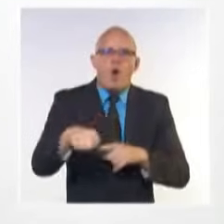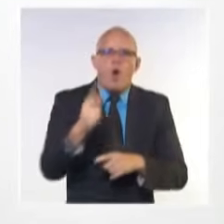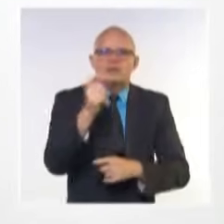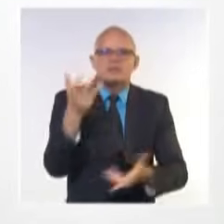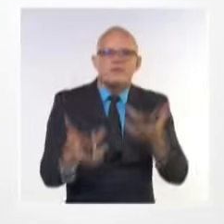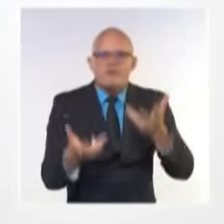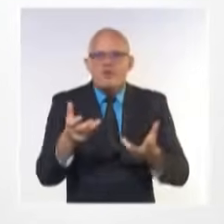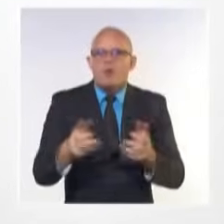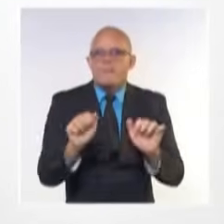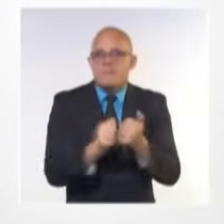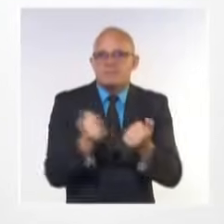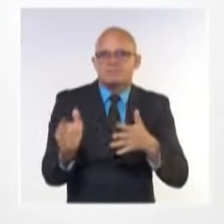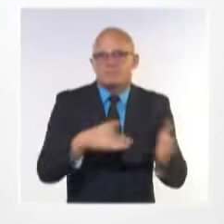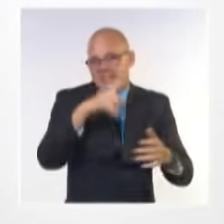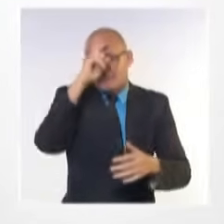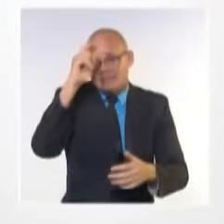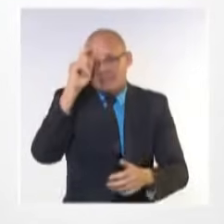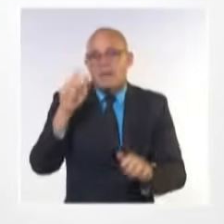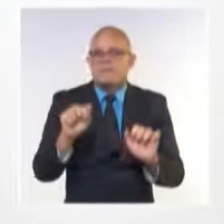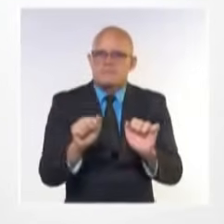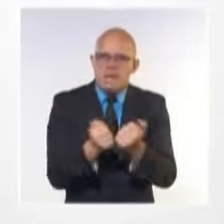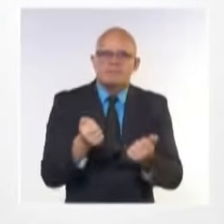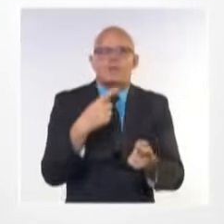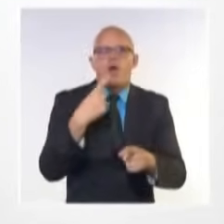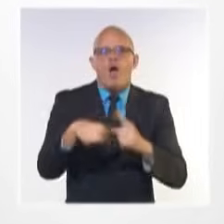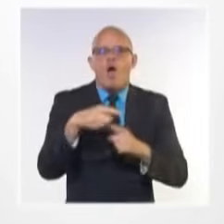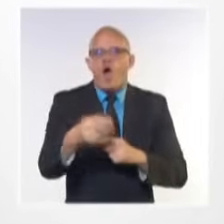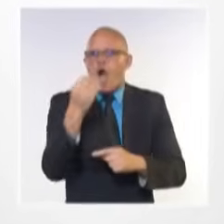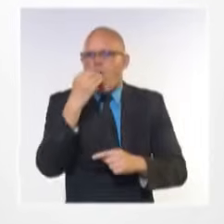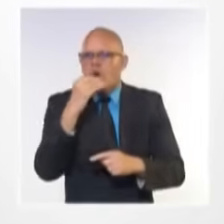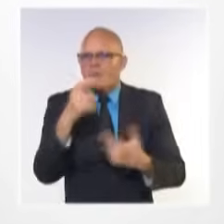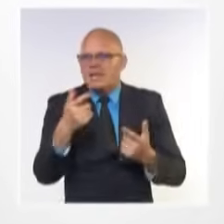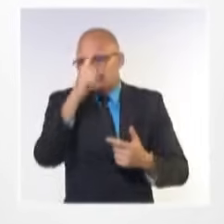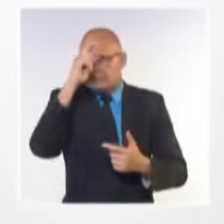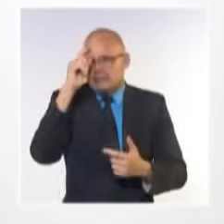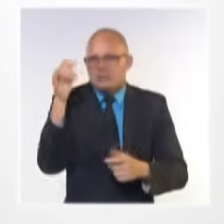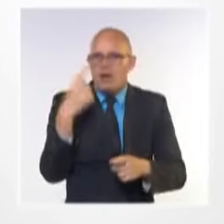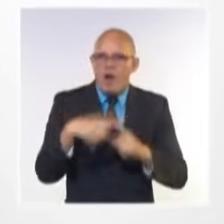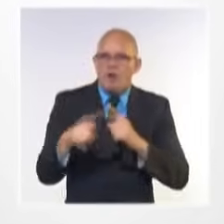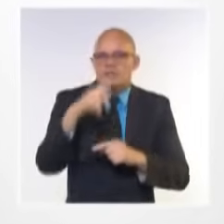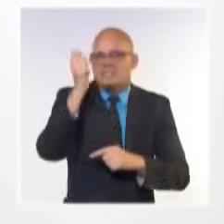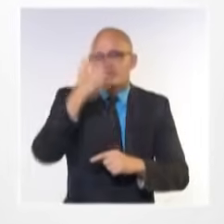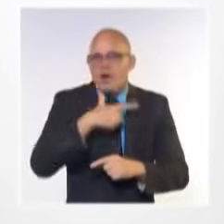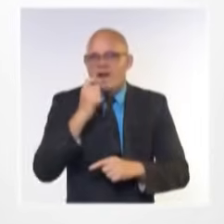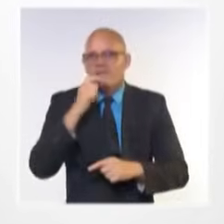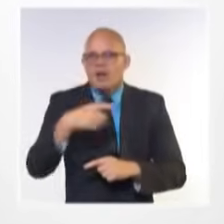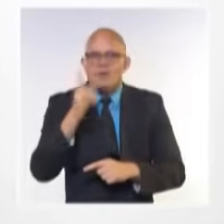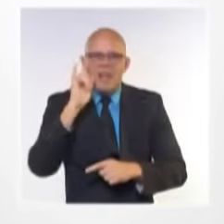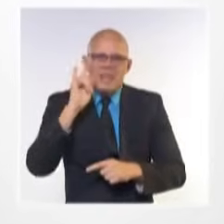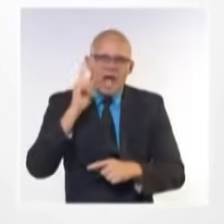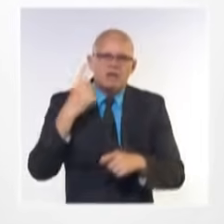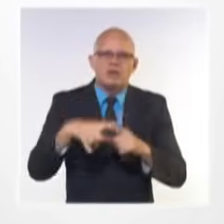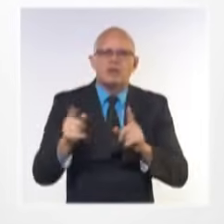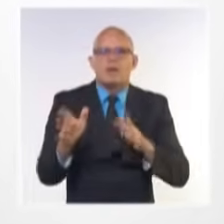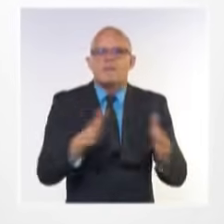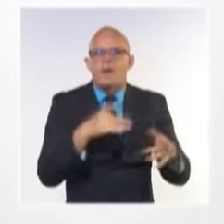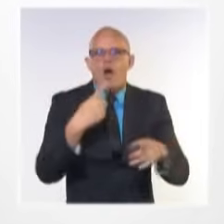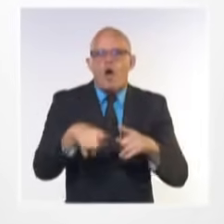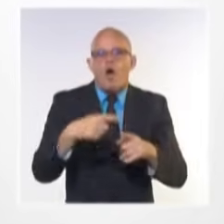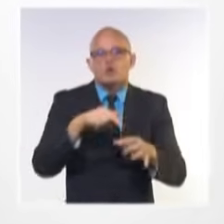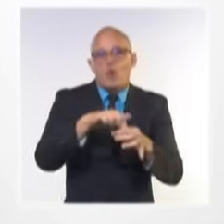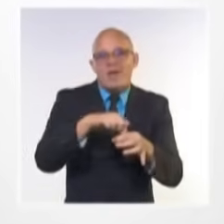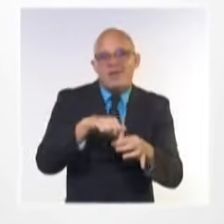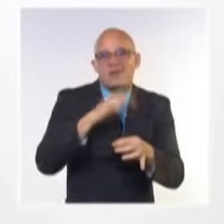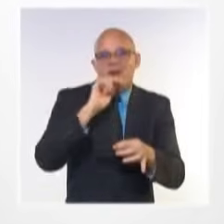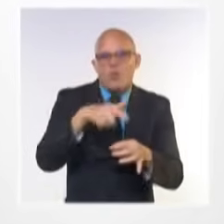Alimenticia de Santa Espíritus, Productos Lácteos de Ciego de Ávila, Pesquera Industrial de la Isla de la Juventud y Cadena Cubana del Pan de la Isla de la Juventud. ¿Qué